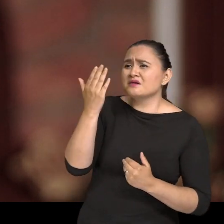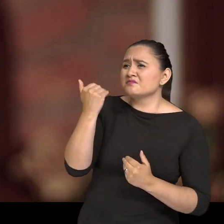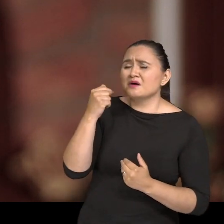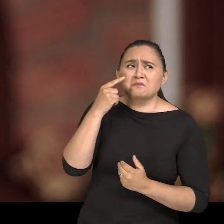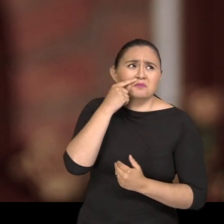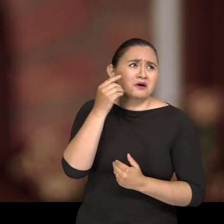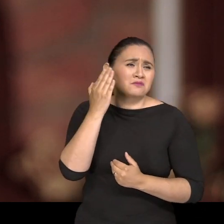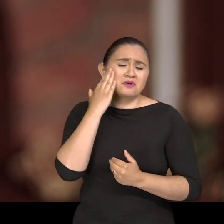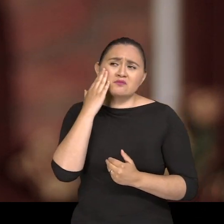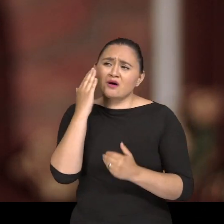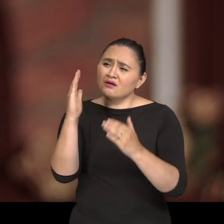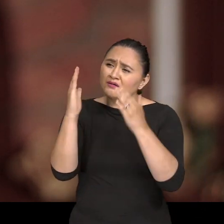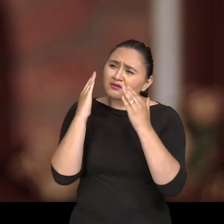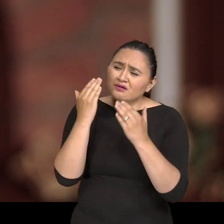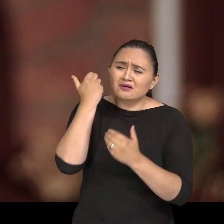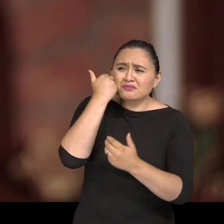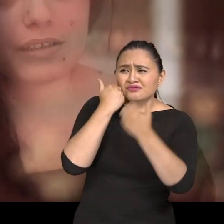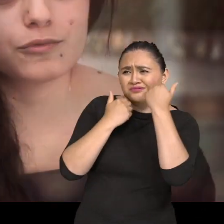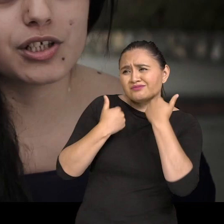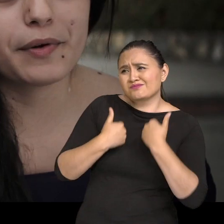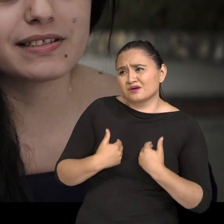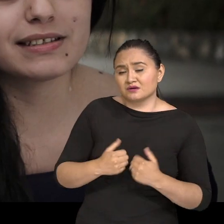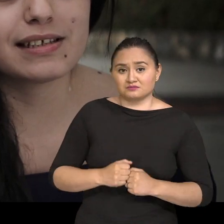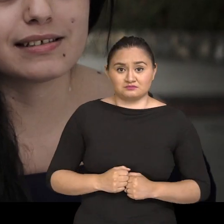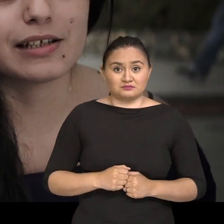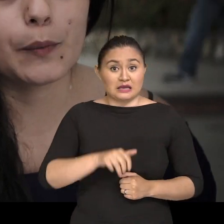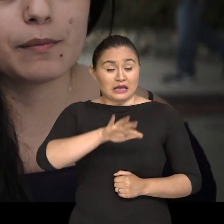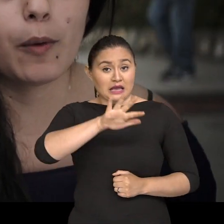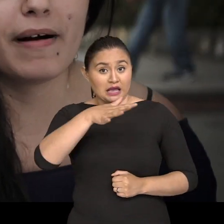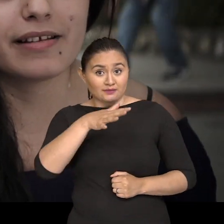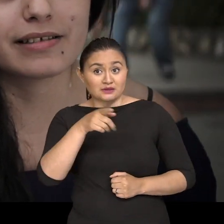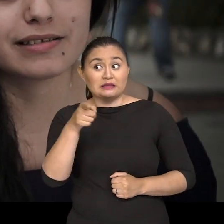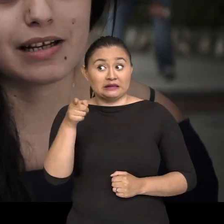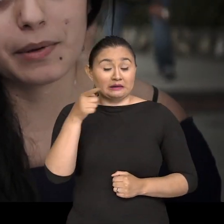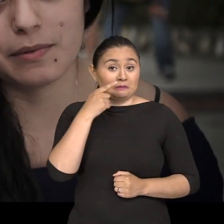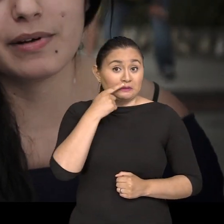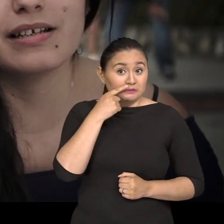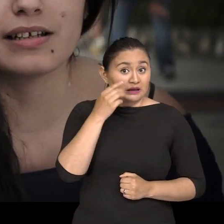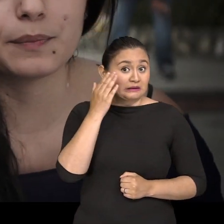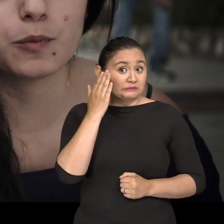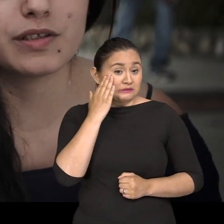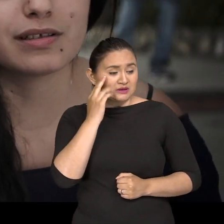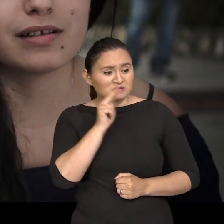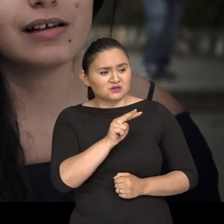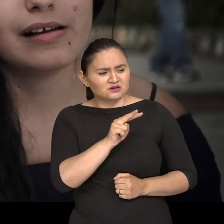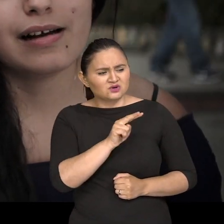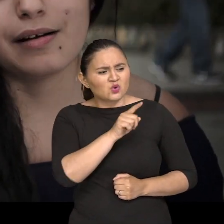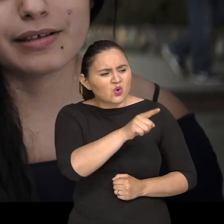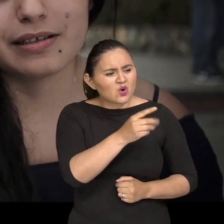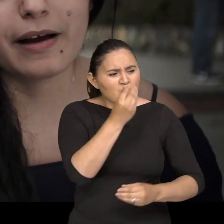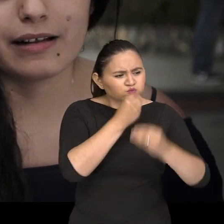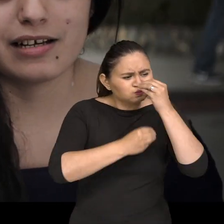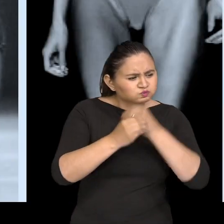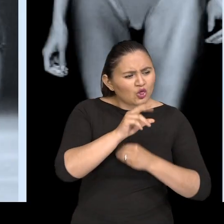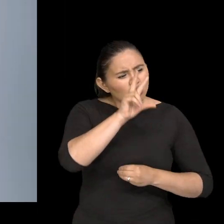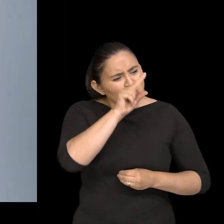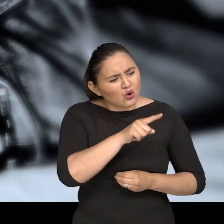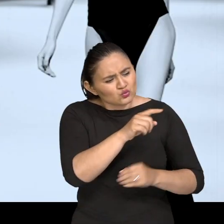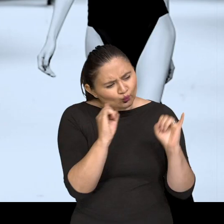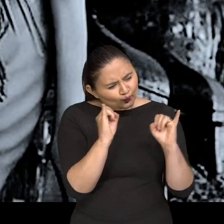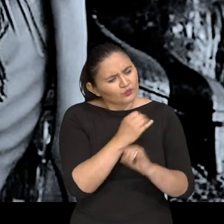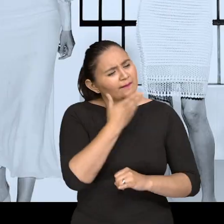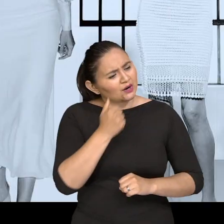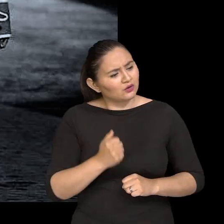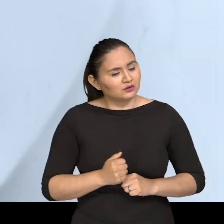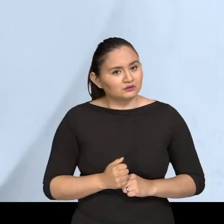les traten de manera diferente muchas veces hasta los mismos padres las mismas madres nos impulsan a verse más delgadas